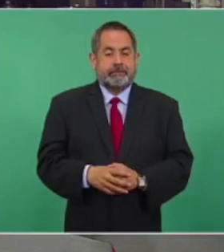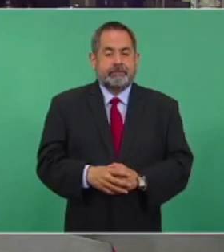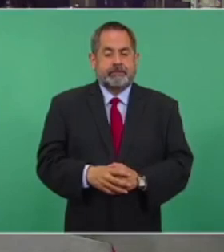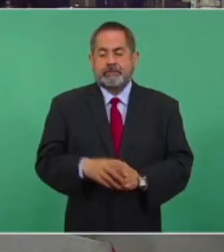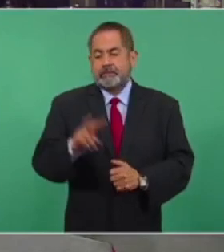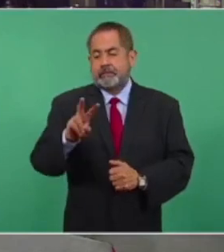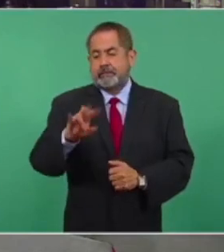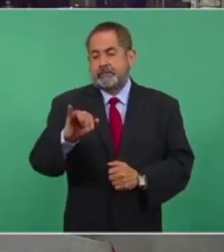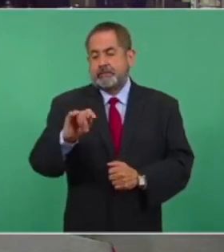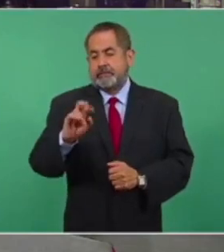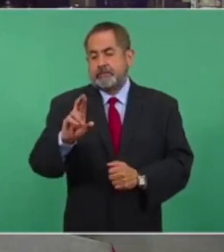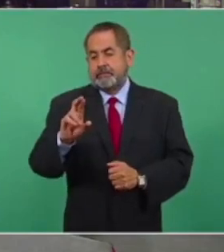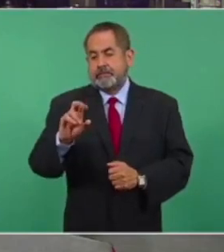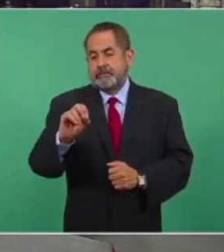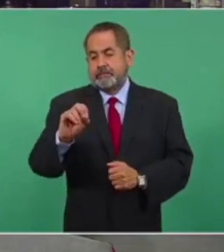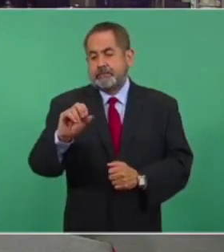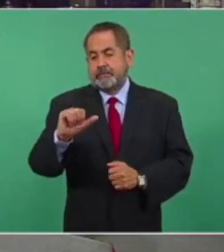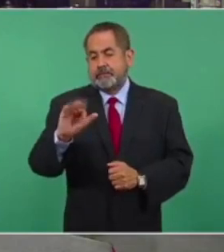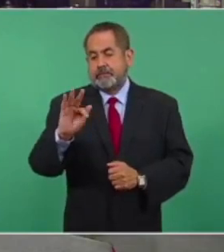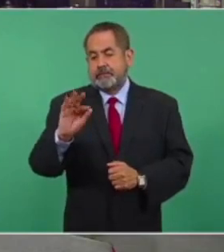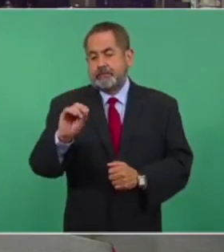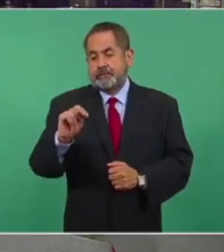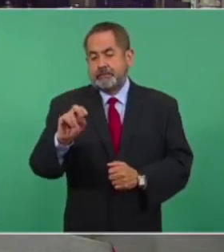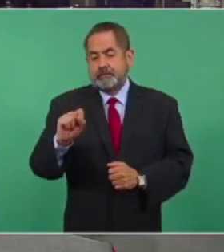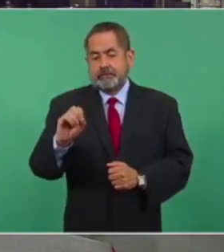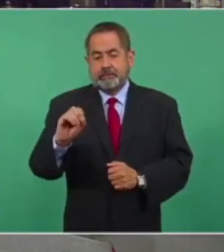Víctor Alfonso, buen día.